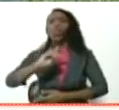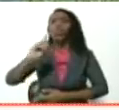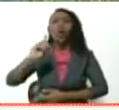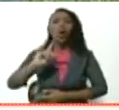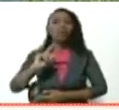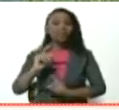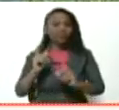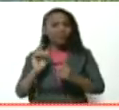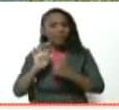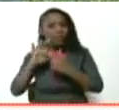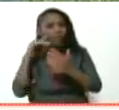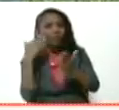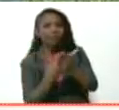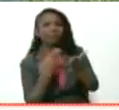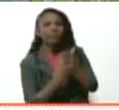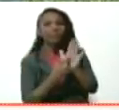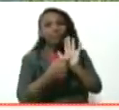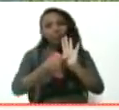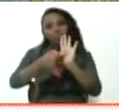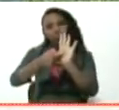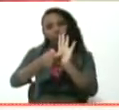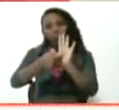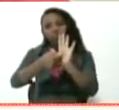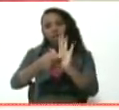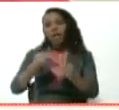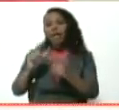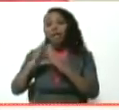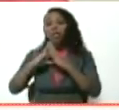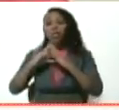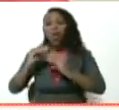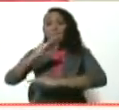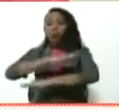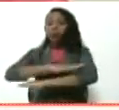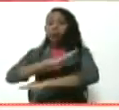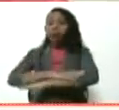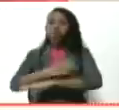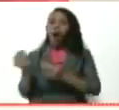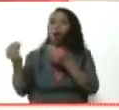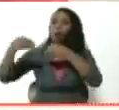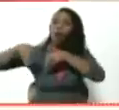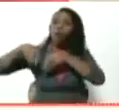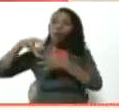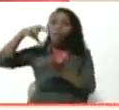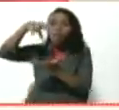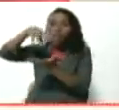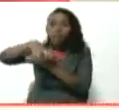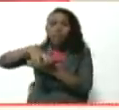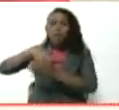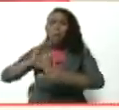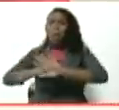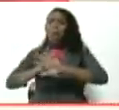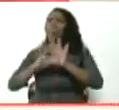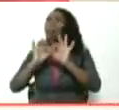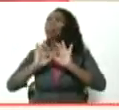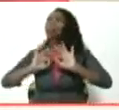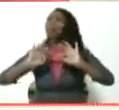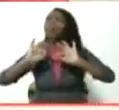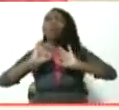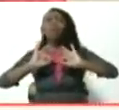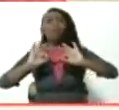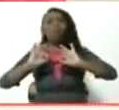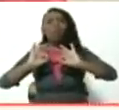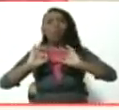Se demuestra que todo obedeció a un pacto de cúpula. No ocurre nada.